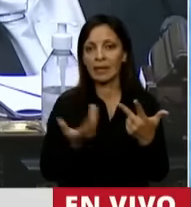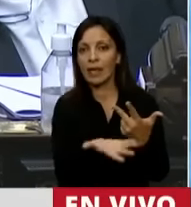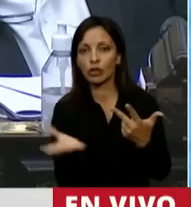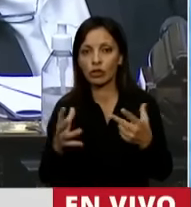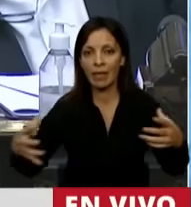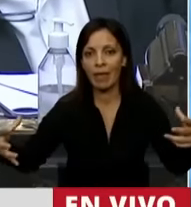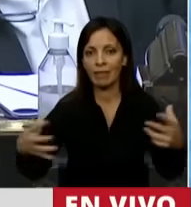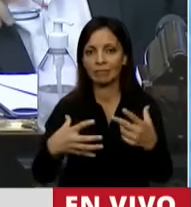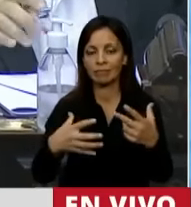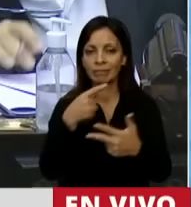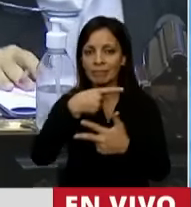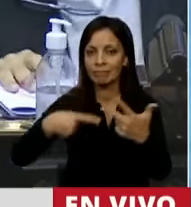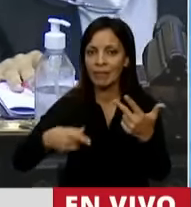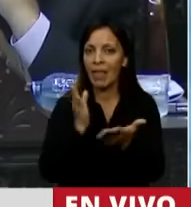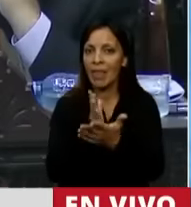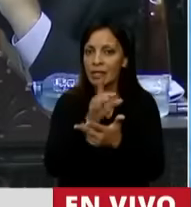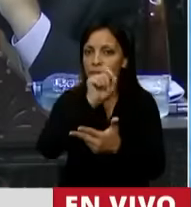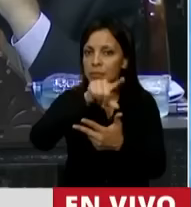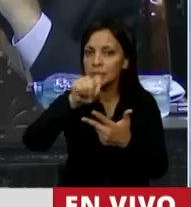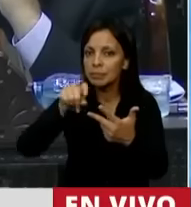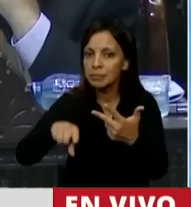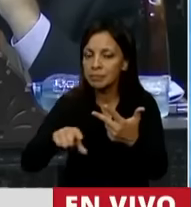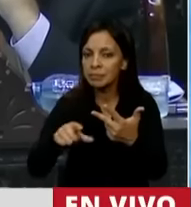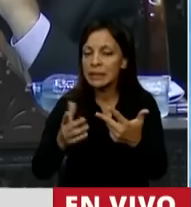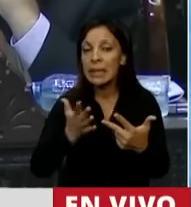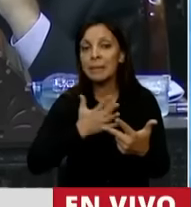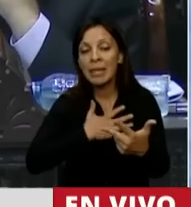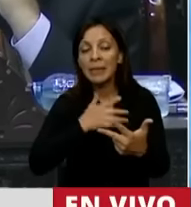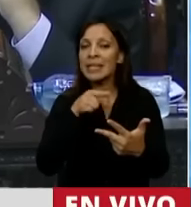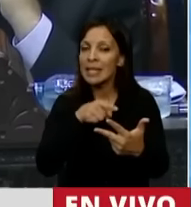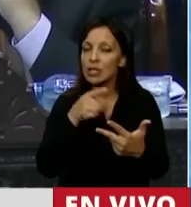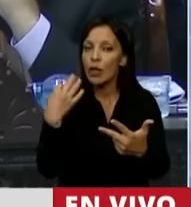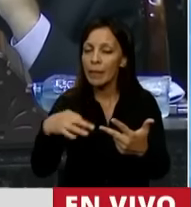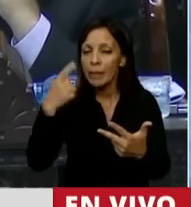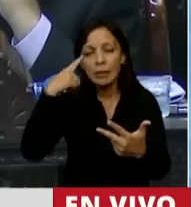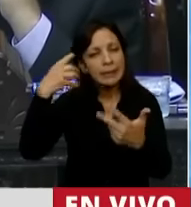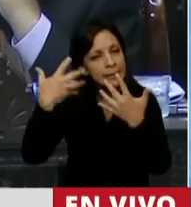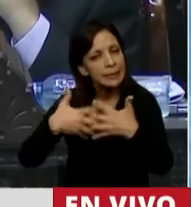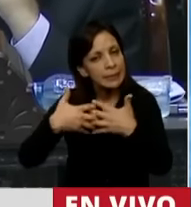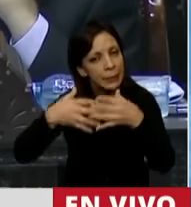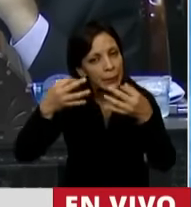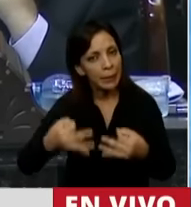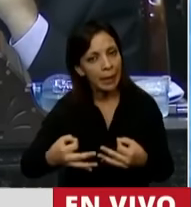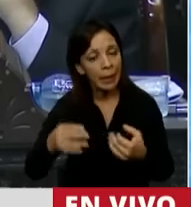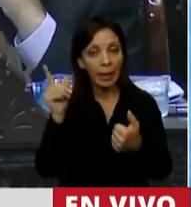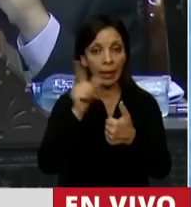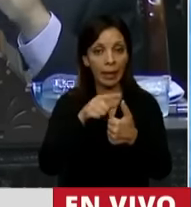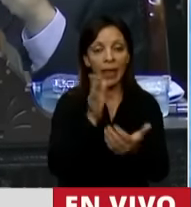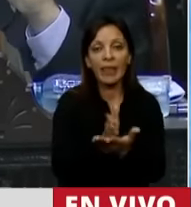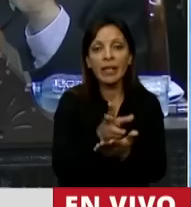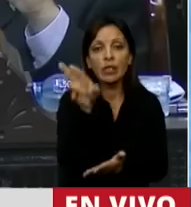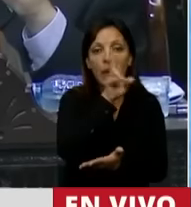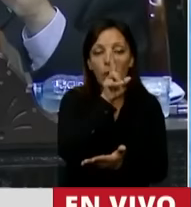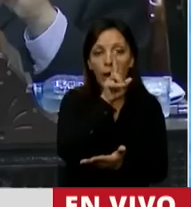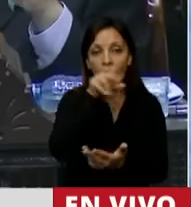en su conjunto. Para mí, este es el punto central. El derecho de la mujer y